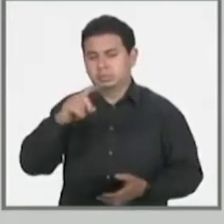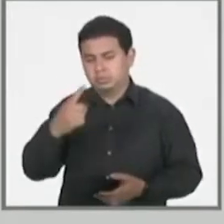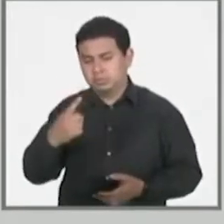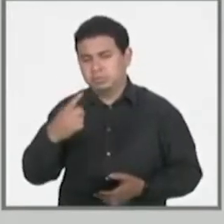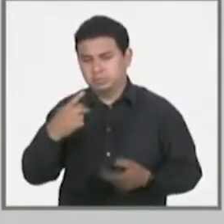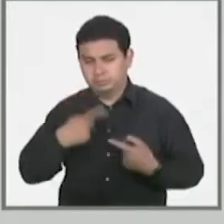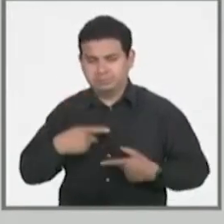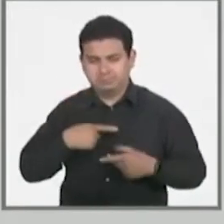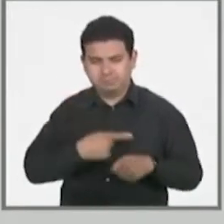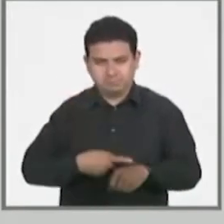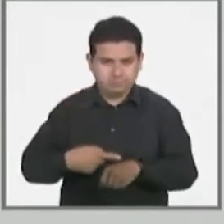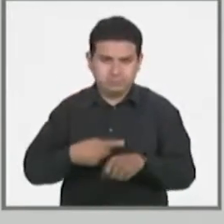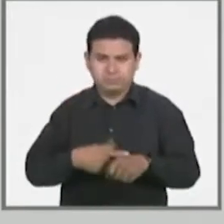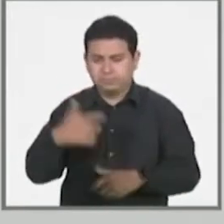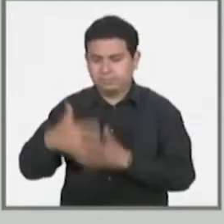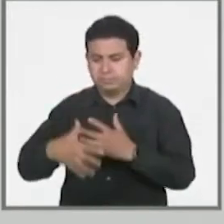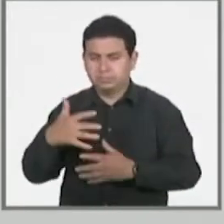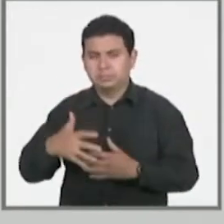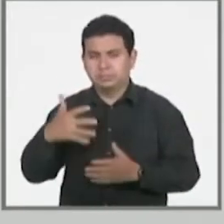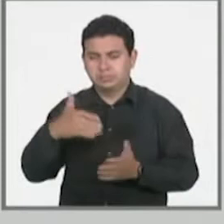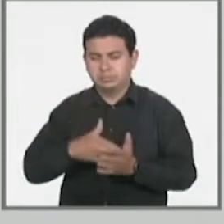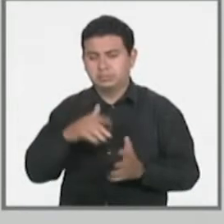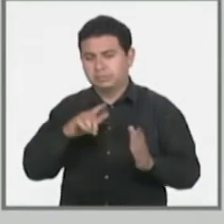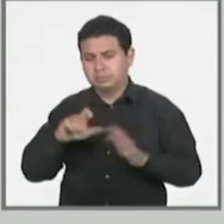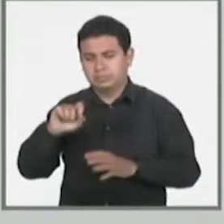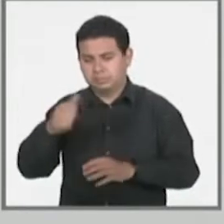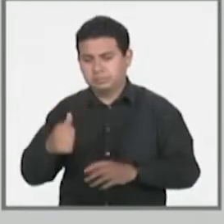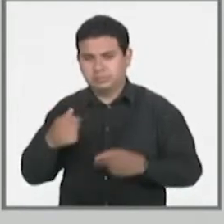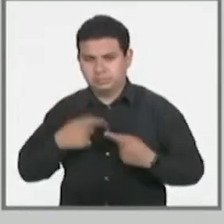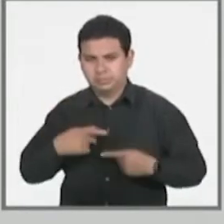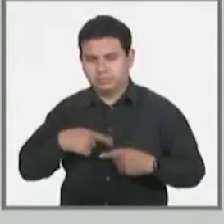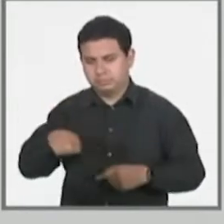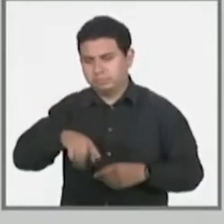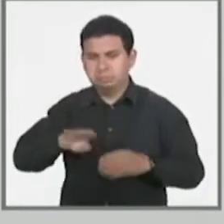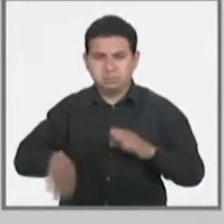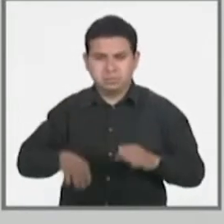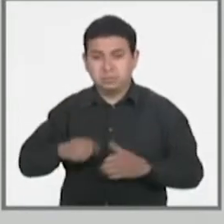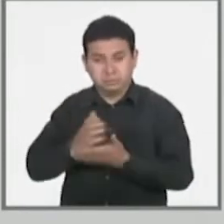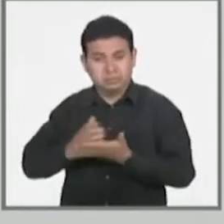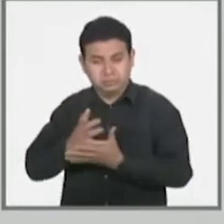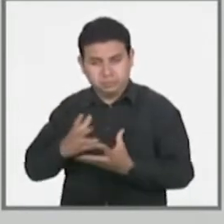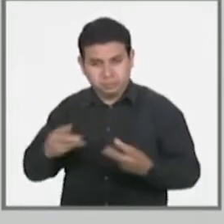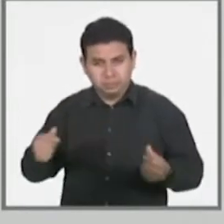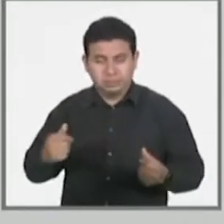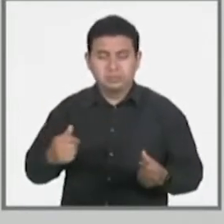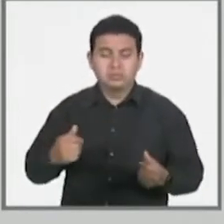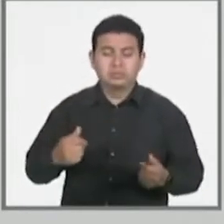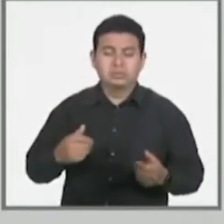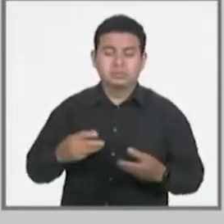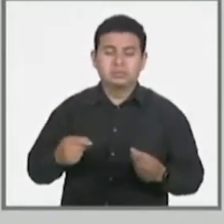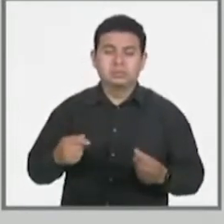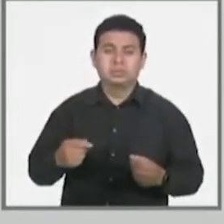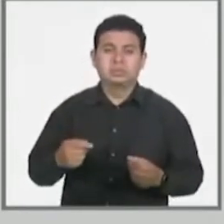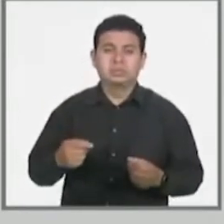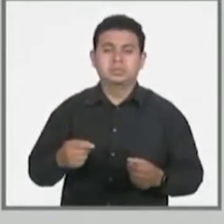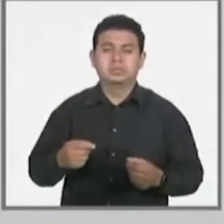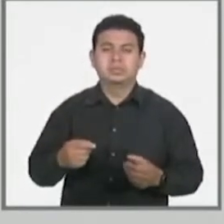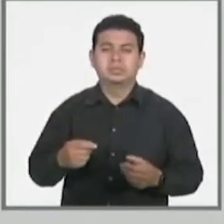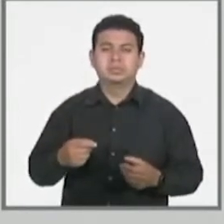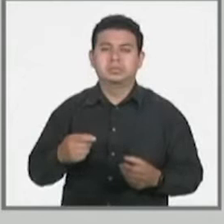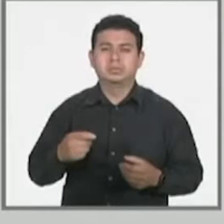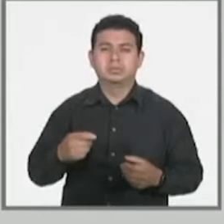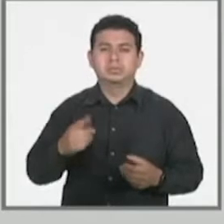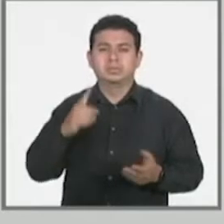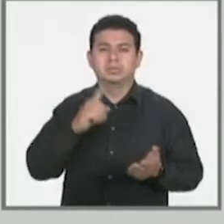casos confirmados 15 mil 726 de estos han sido ya recuperados y lamentables lamentablemente